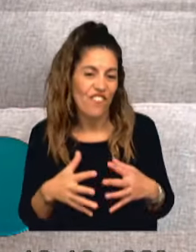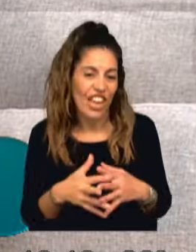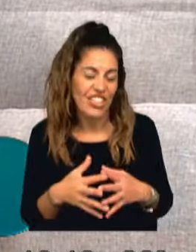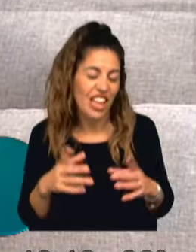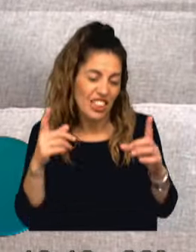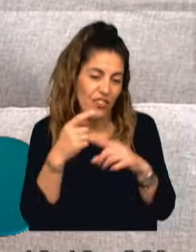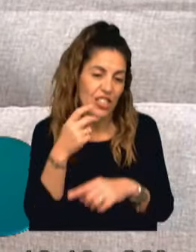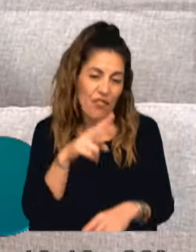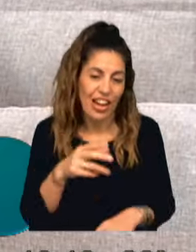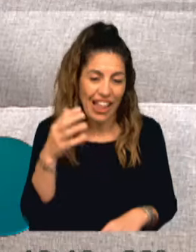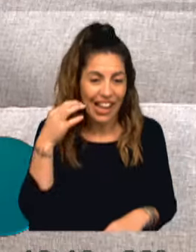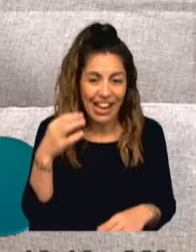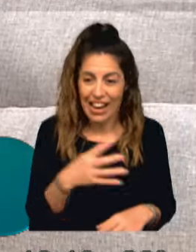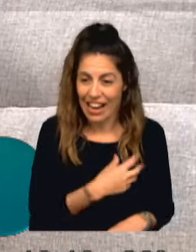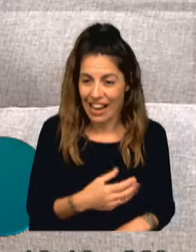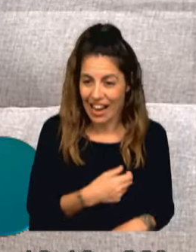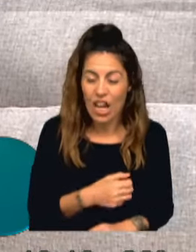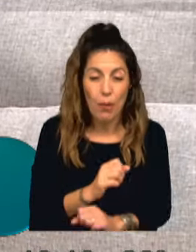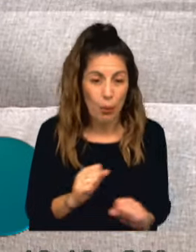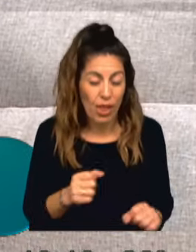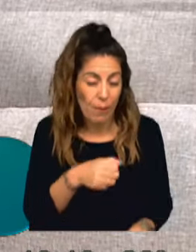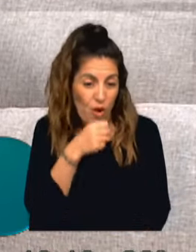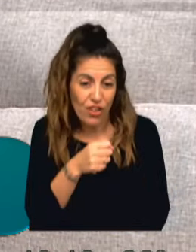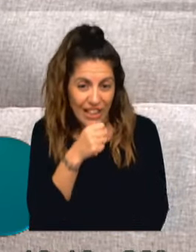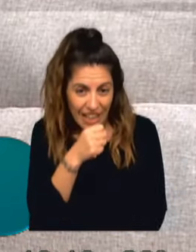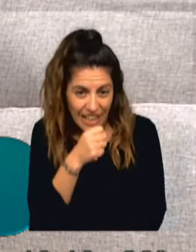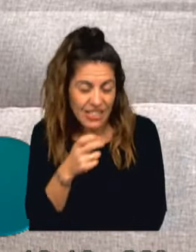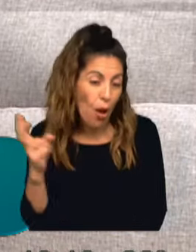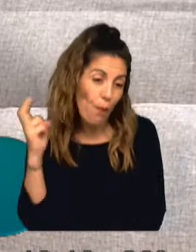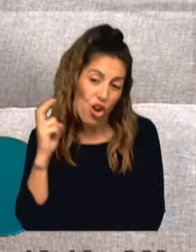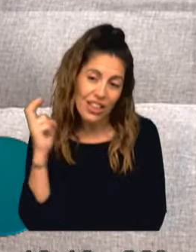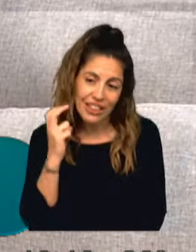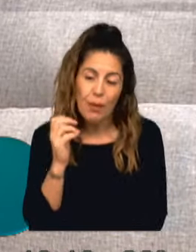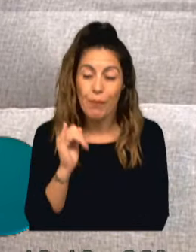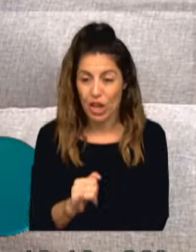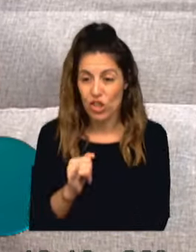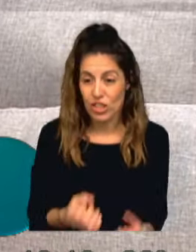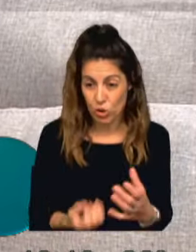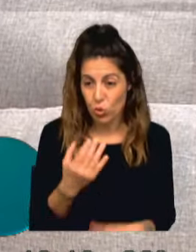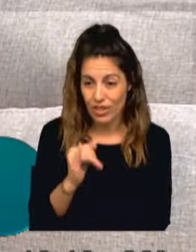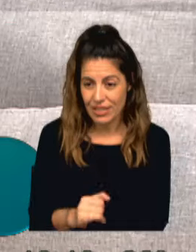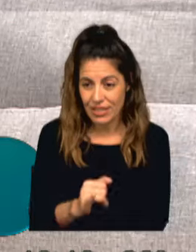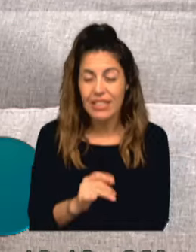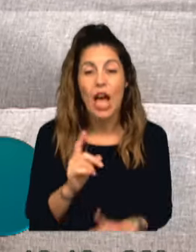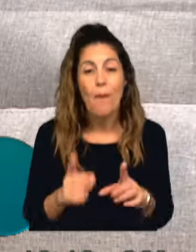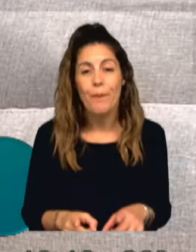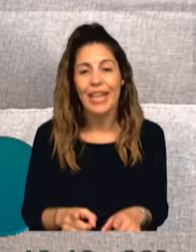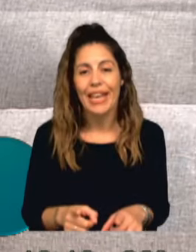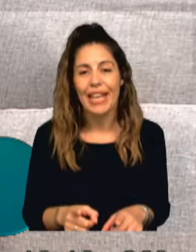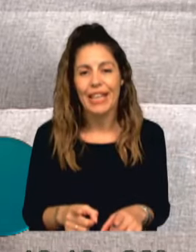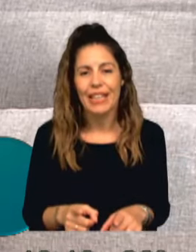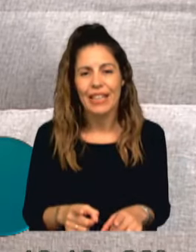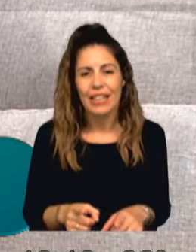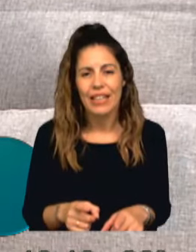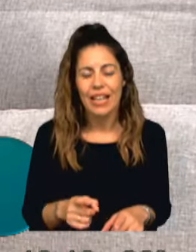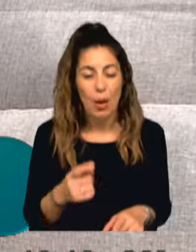las canas Aunque pero las canas Aparecen las canas pueden aparecer por vejez pueden aparecer por estrés pero sí aparece a su vez pueden aparecer ciertas opacidades